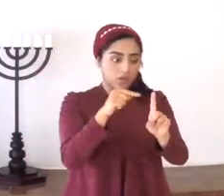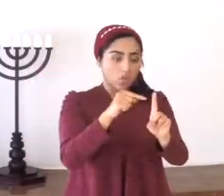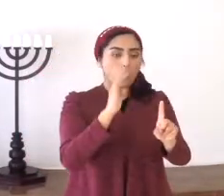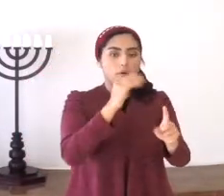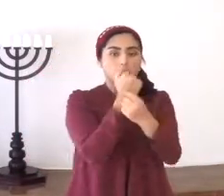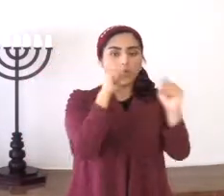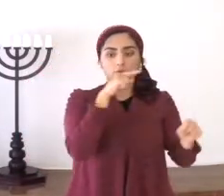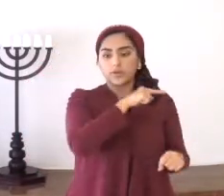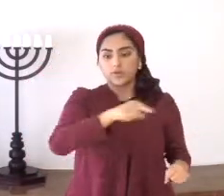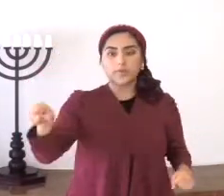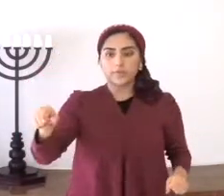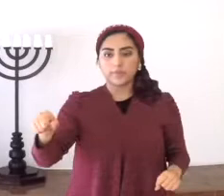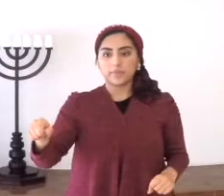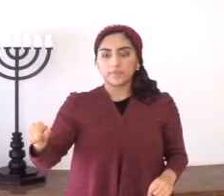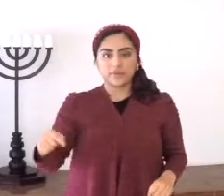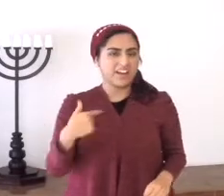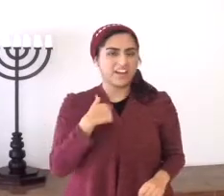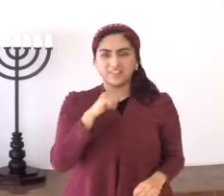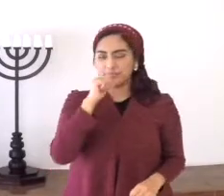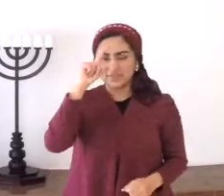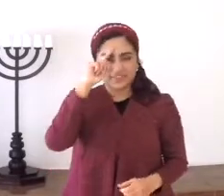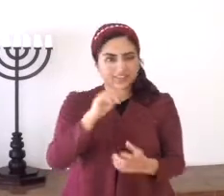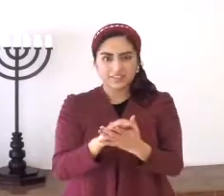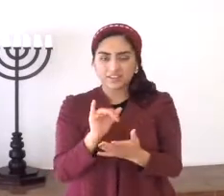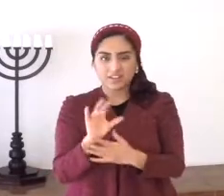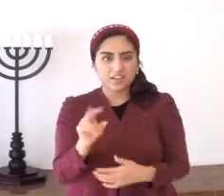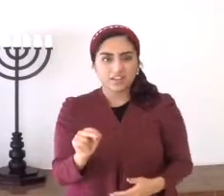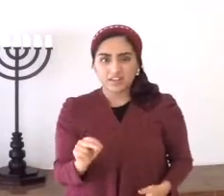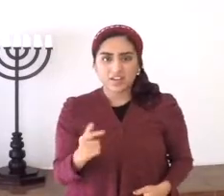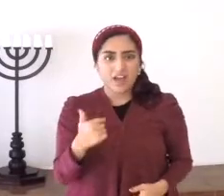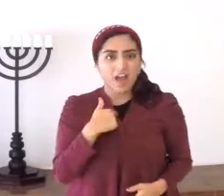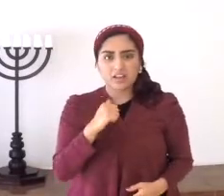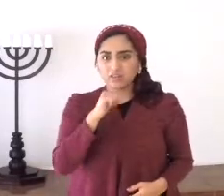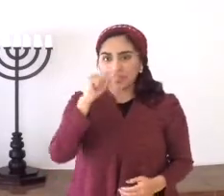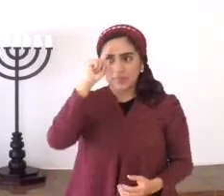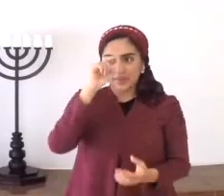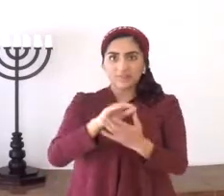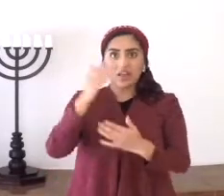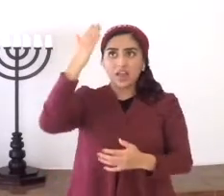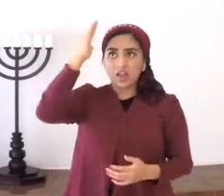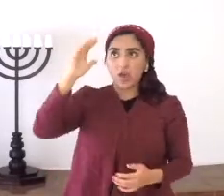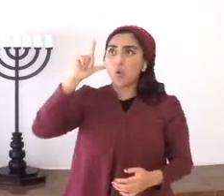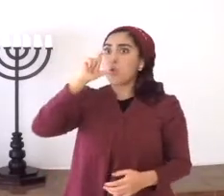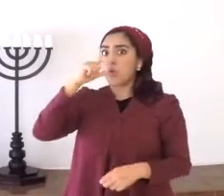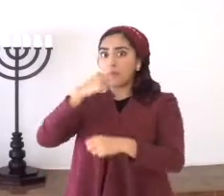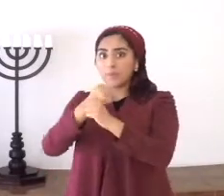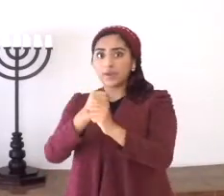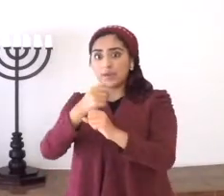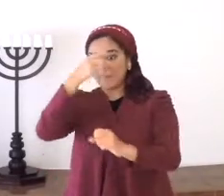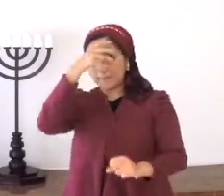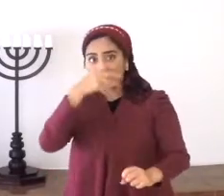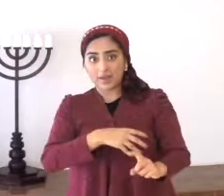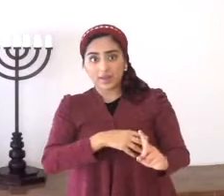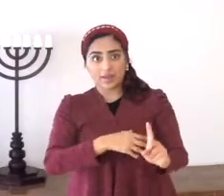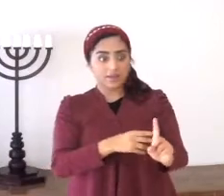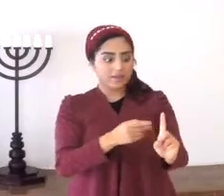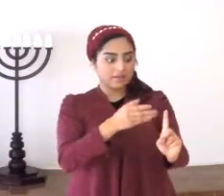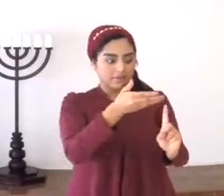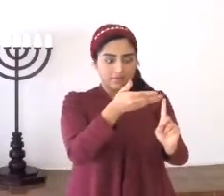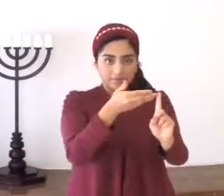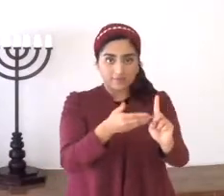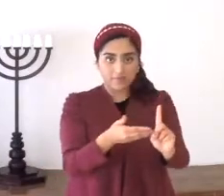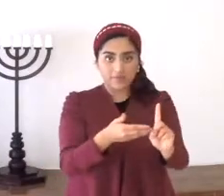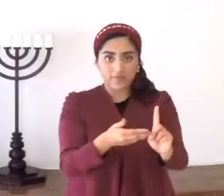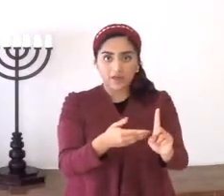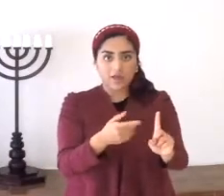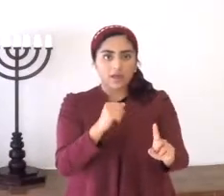espinas, cuélgalo de un madero para que te salve. Yo no creo en eso. Yo no creo en un Elohim